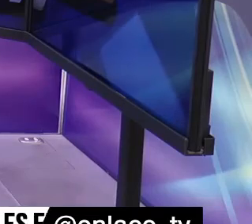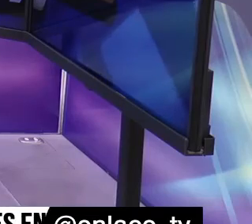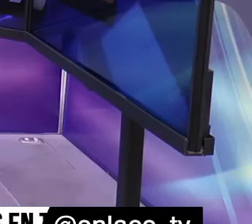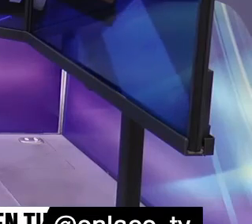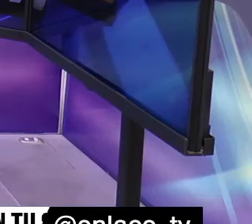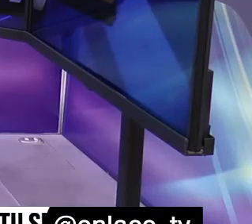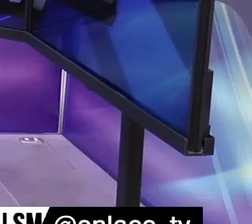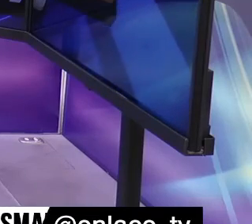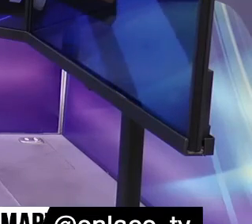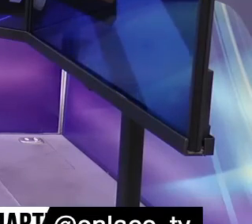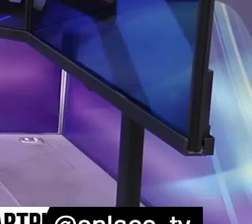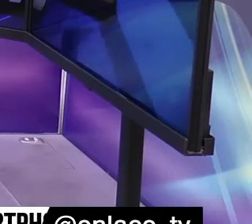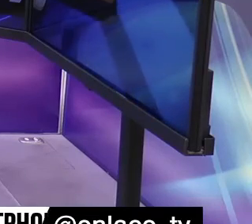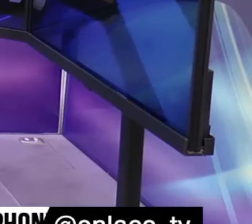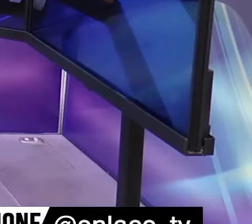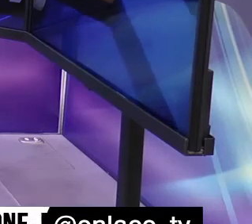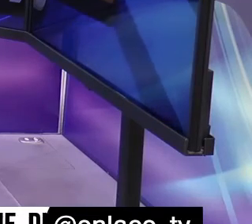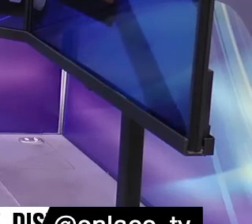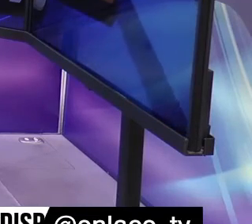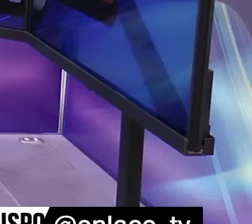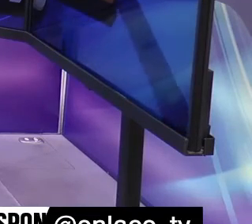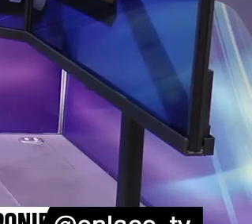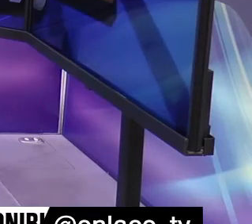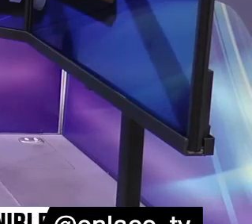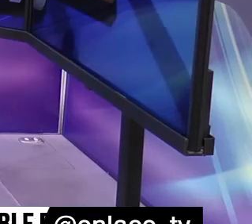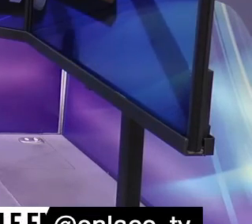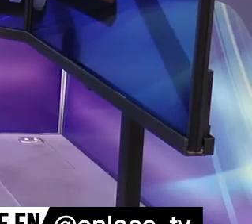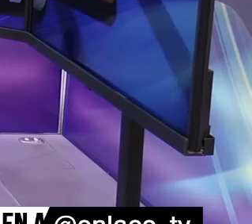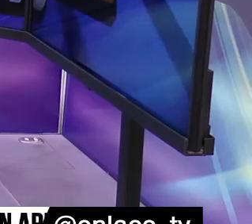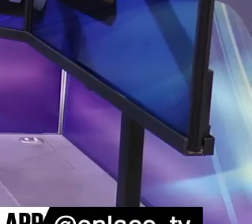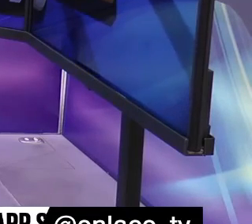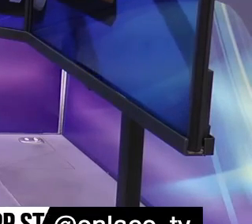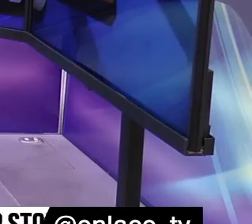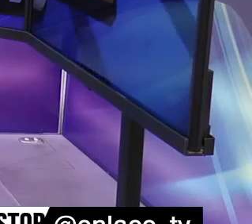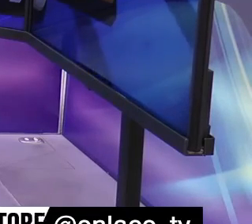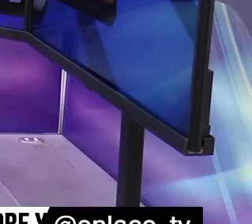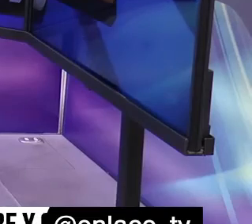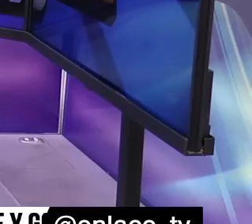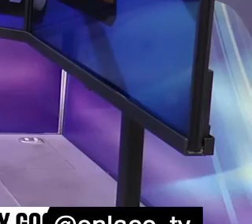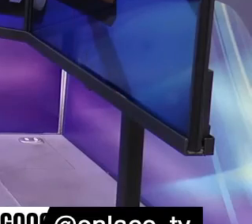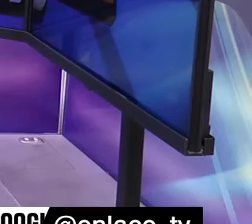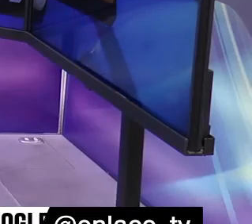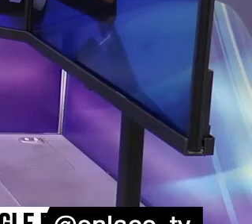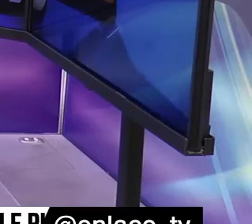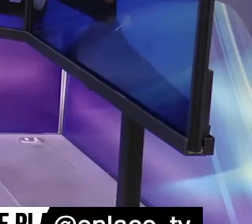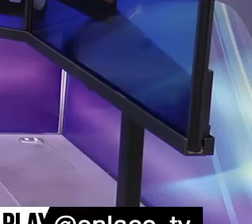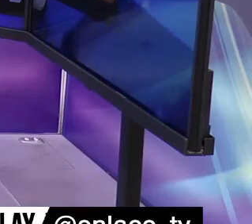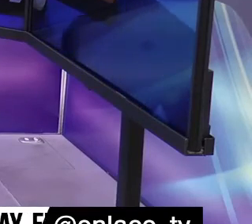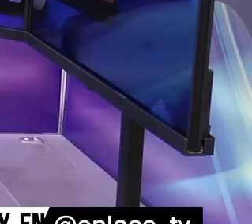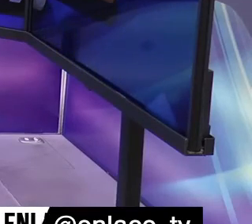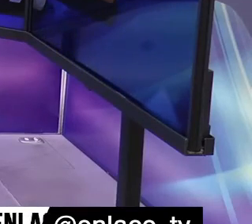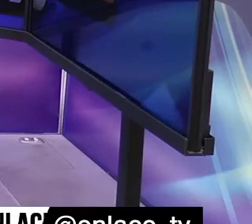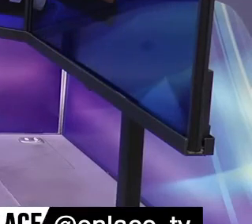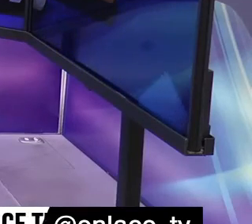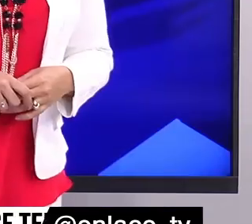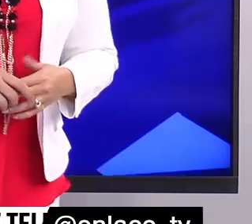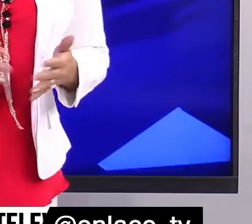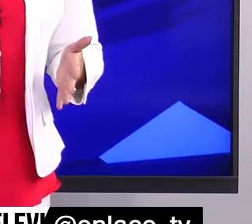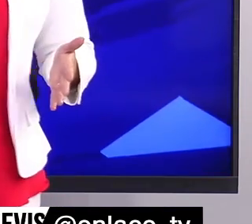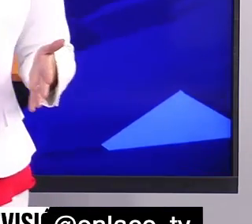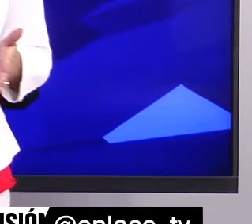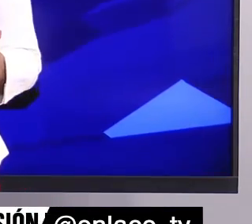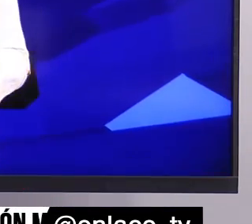www.enlacetelevisión.com, a quienes nos ven en la comodidad de sus hogares y a quienes nos escuchan a través de Enlace Radio. Los siguientes son nuestros titulares.